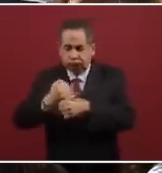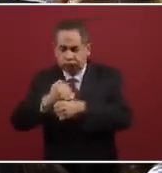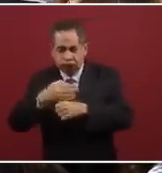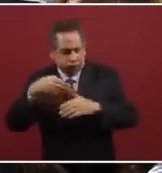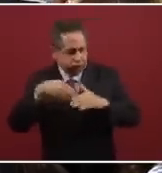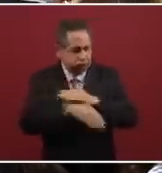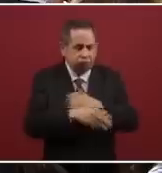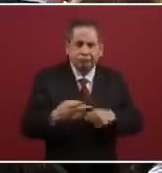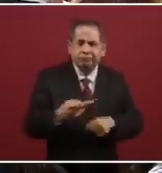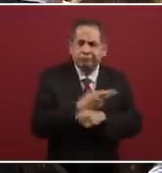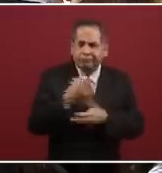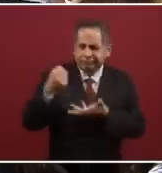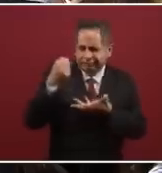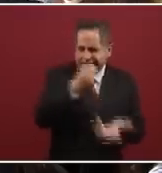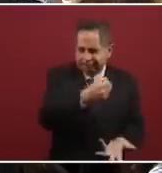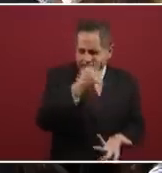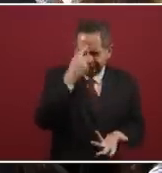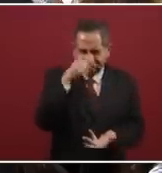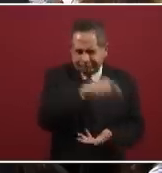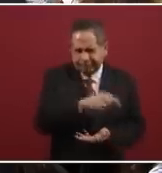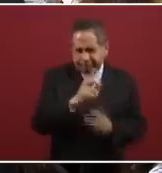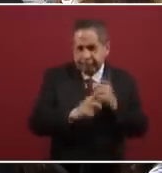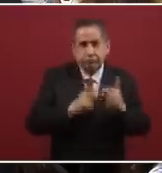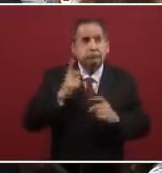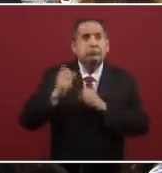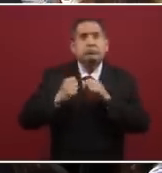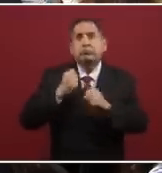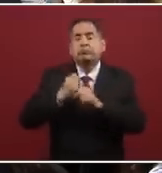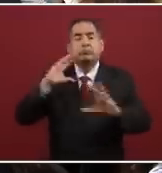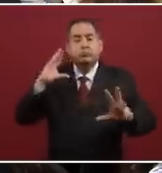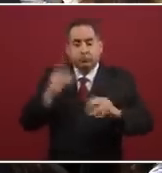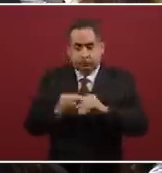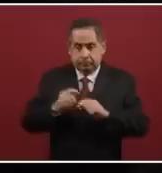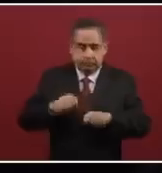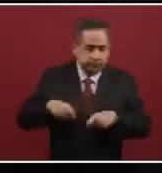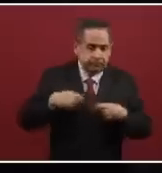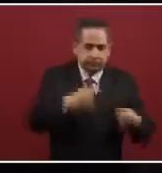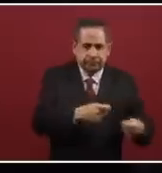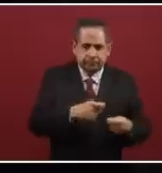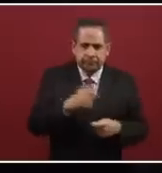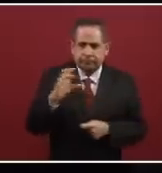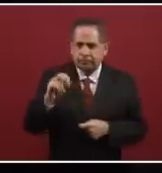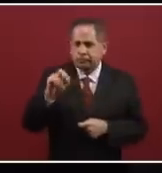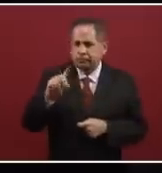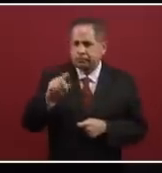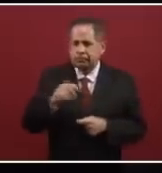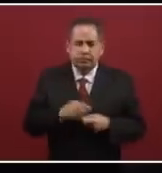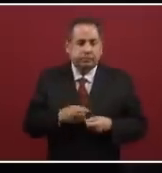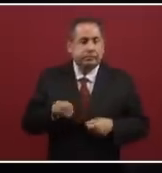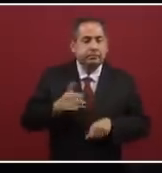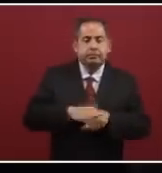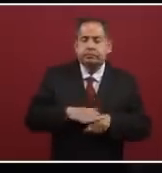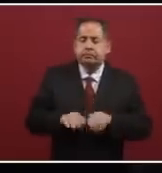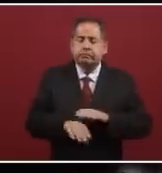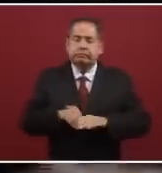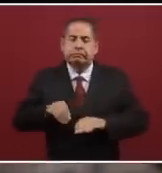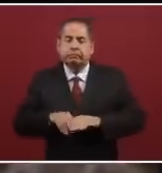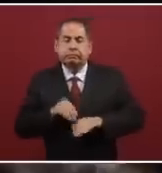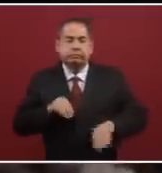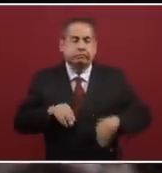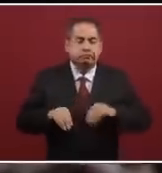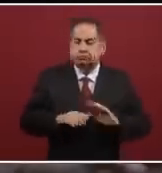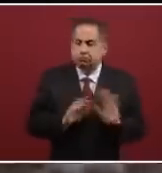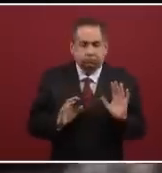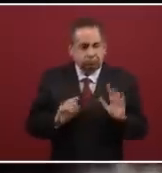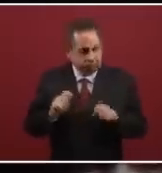es decir, este fideicomiso que históricamente ha sido utilizado como la caja chica de la CONADE en administraciones anteriores y que